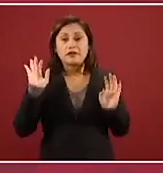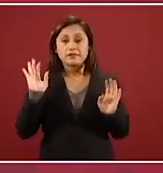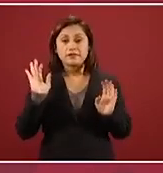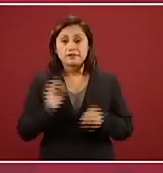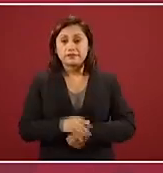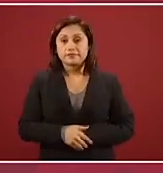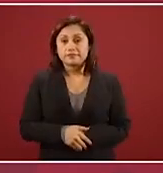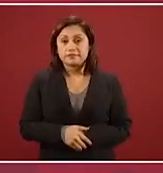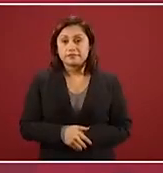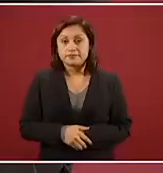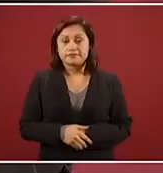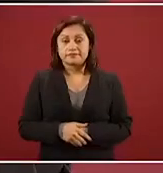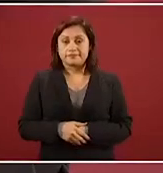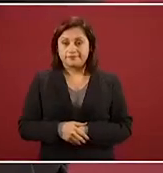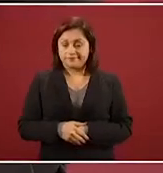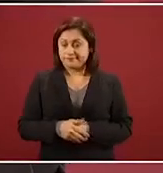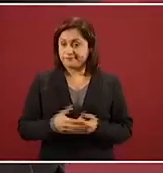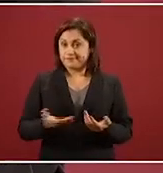a estas personas.